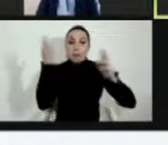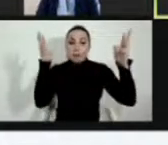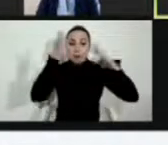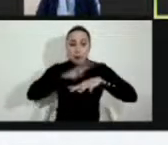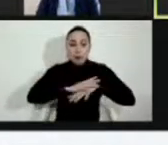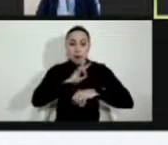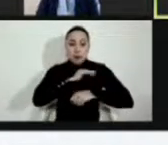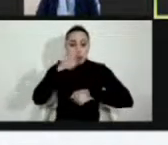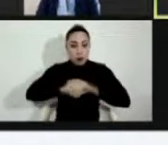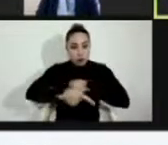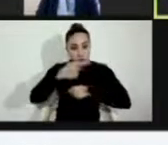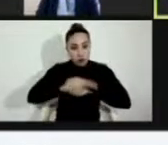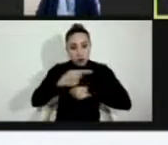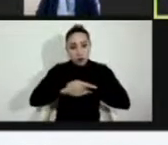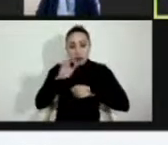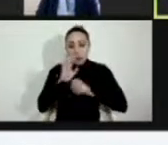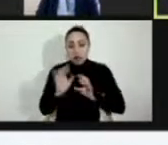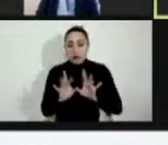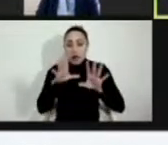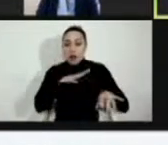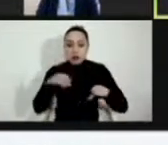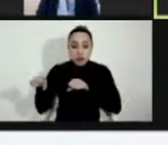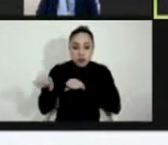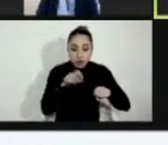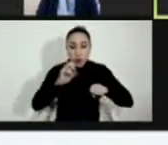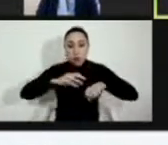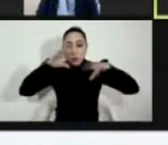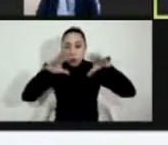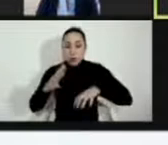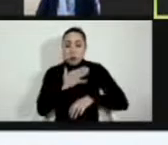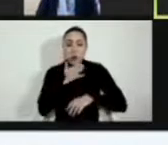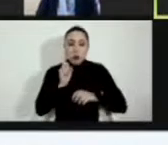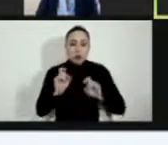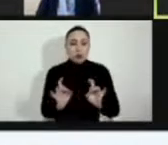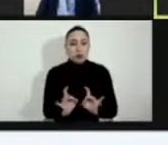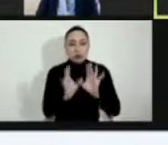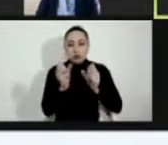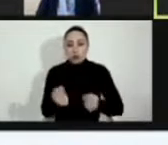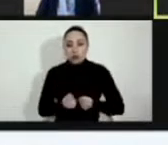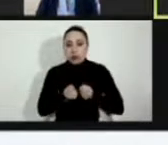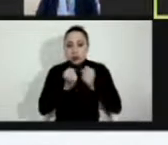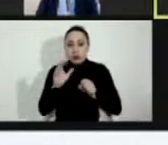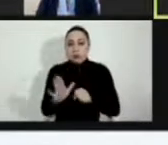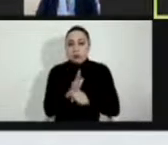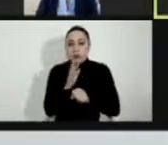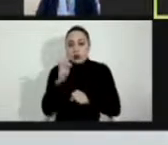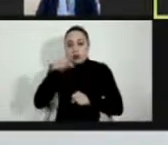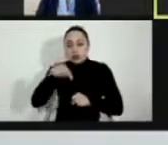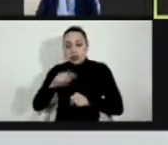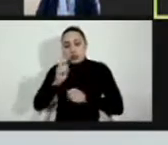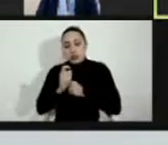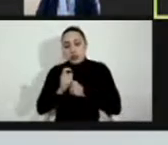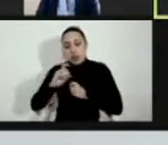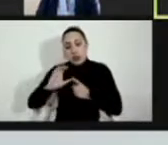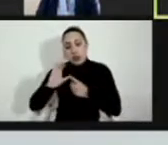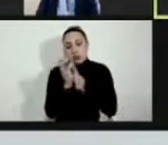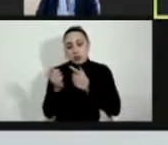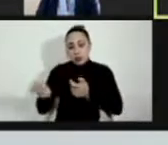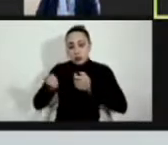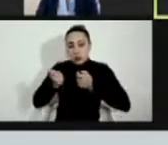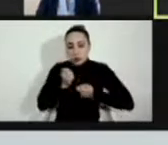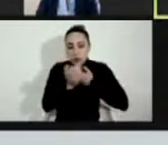ante un fenómeno perturbador. Esta representación social recibió la solicitud de los habitantes del inmueble ubicado en la calle Texcoco,